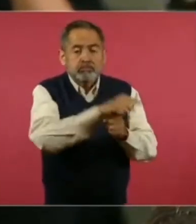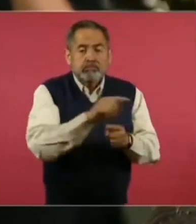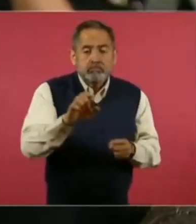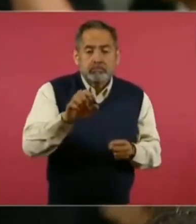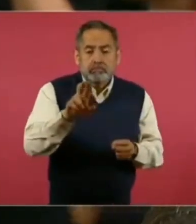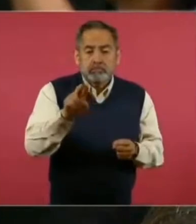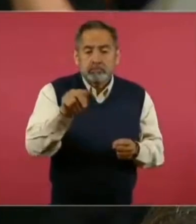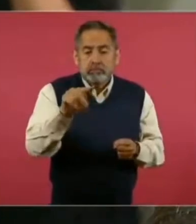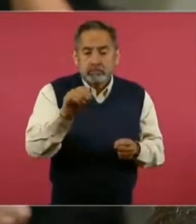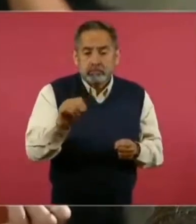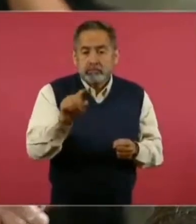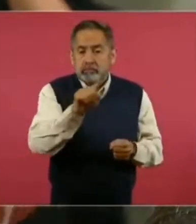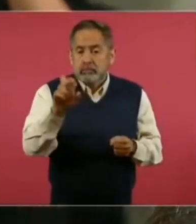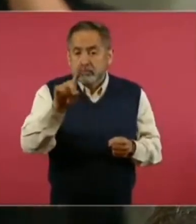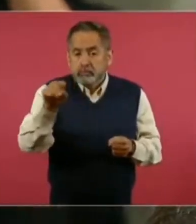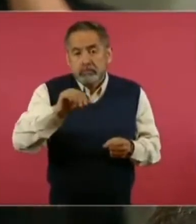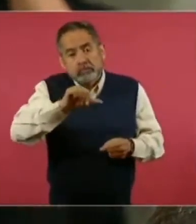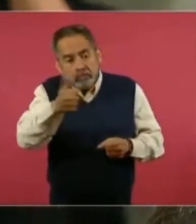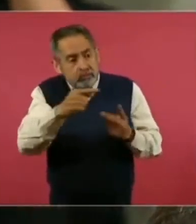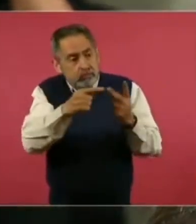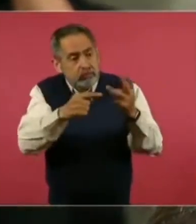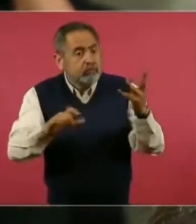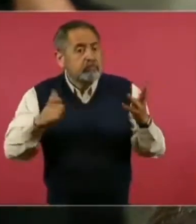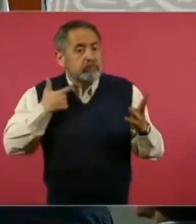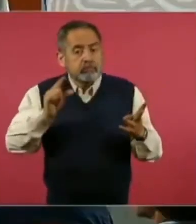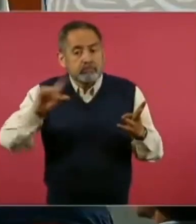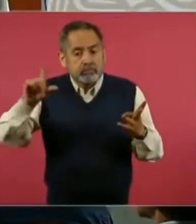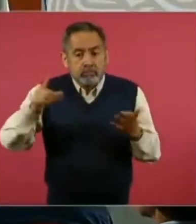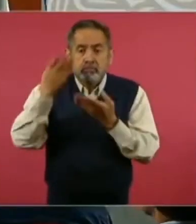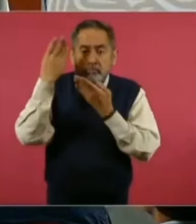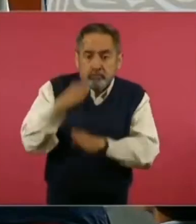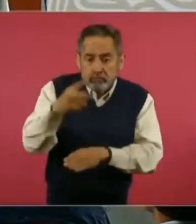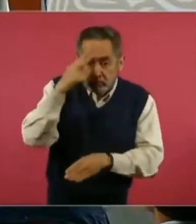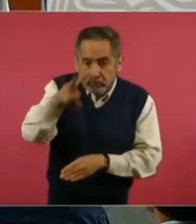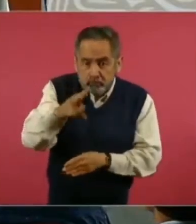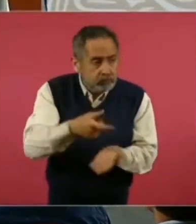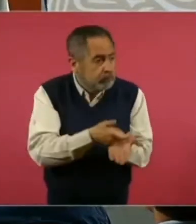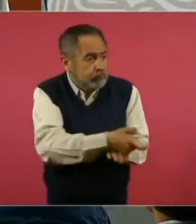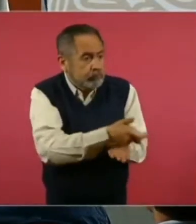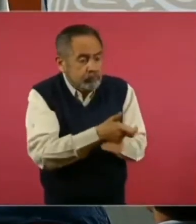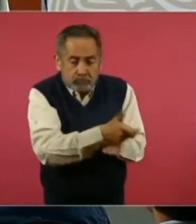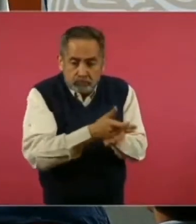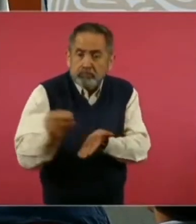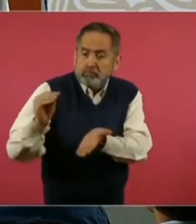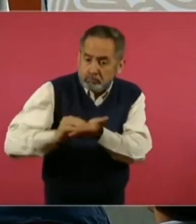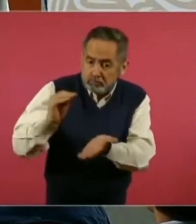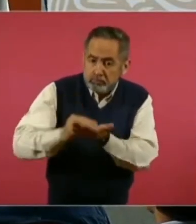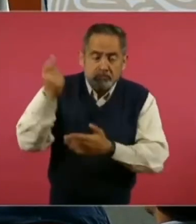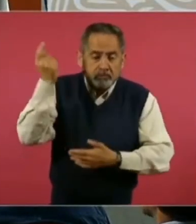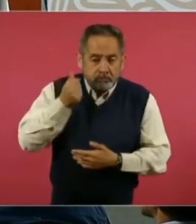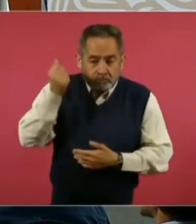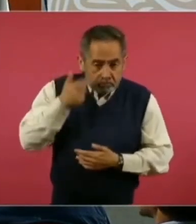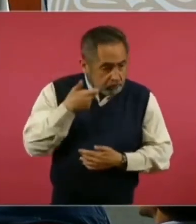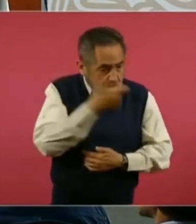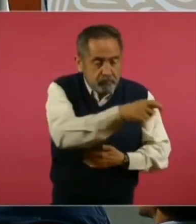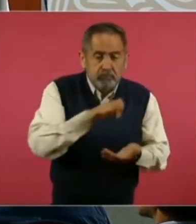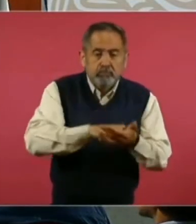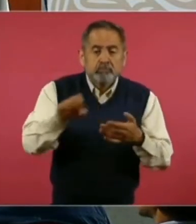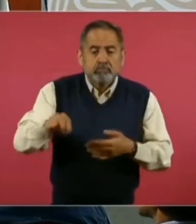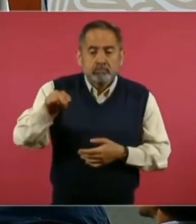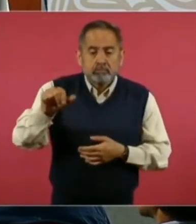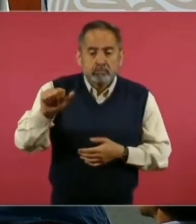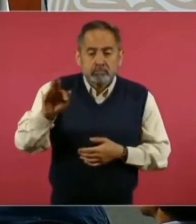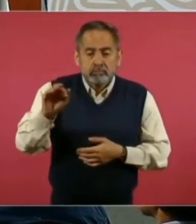Ernesto Zedillo y a otros exfuncionarios de ese nivel, y en NAFIN se le paga a José